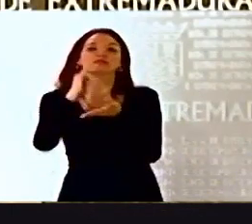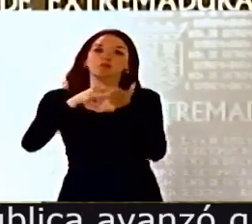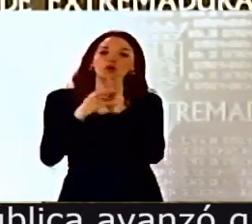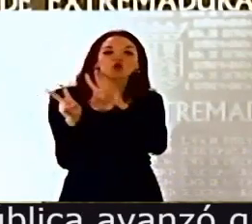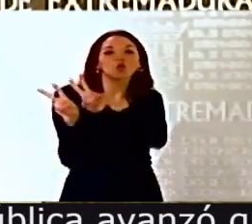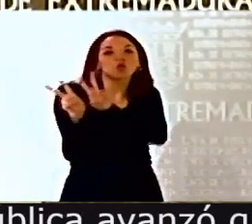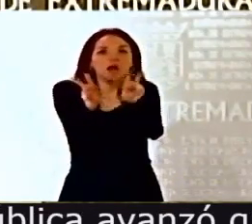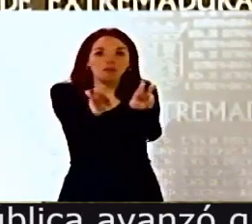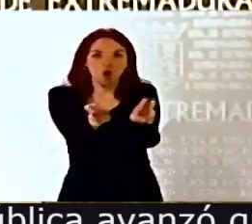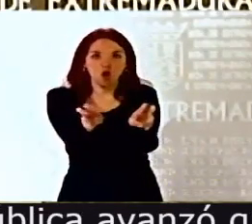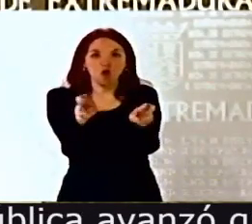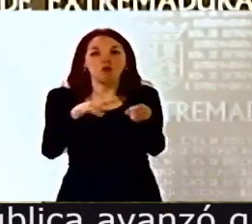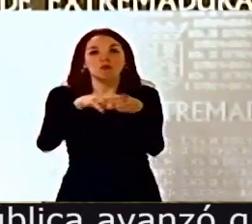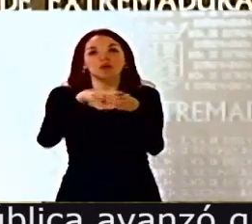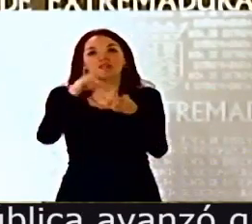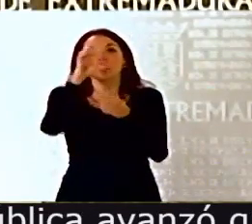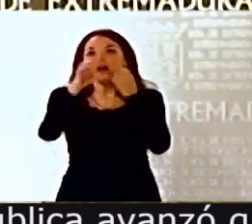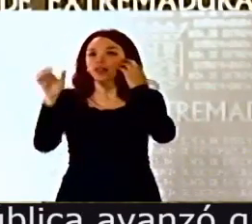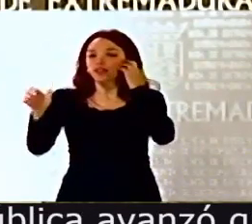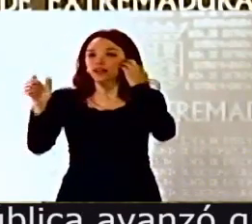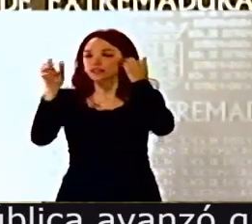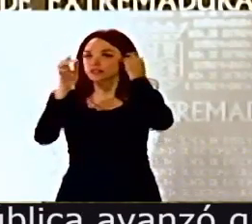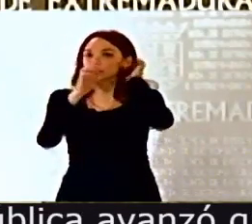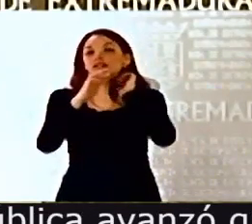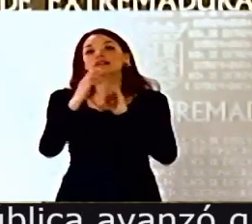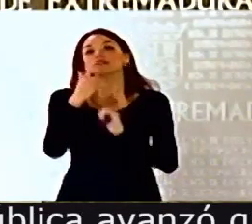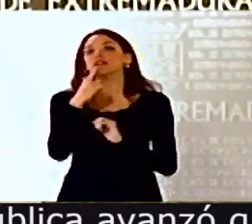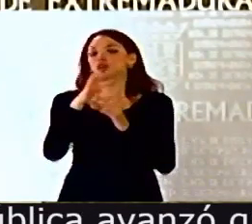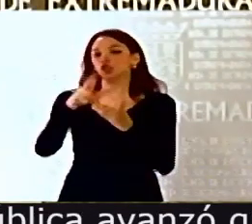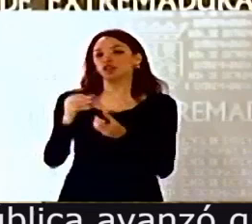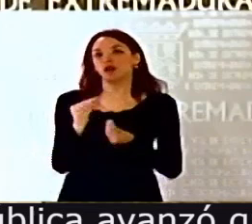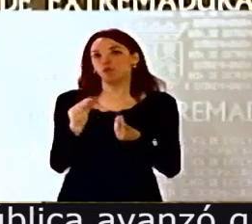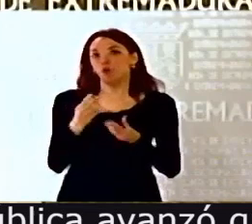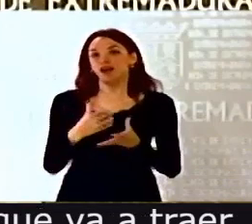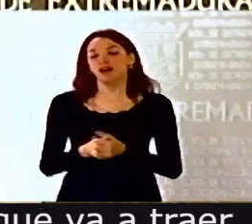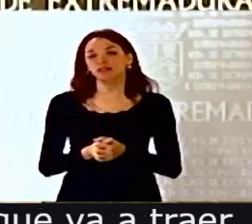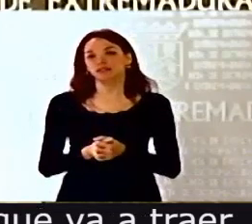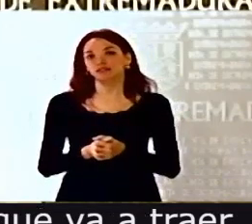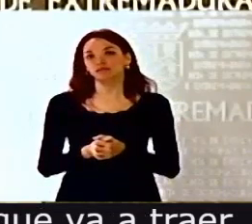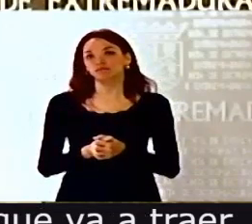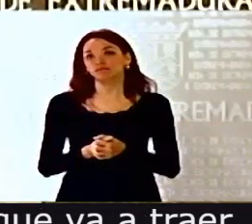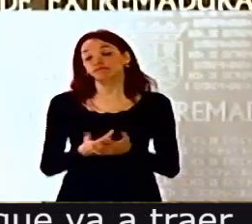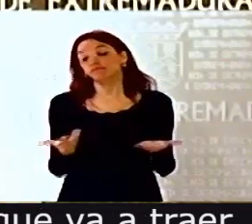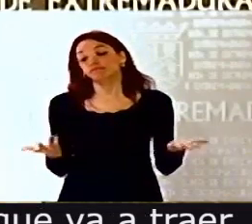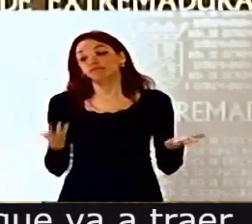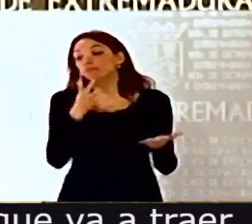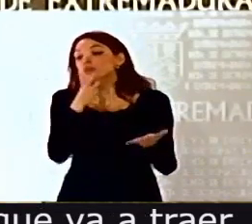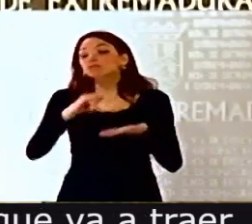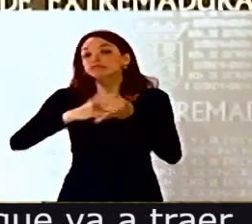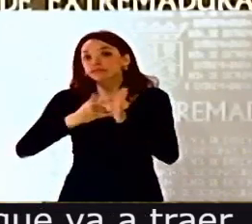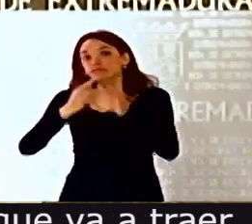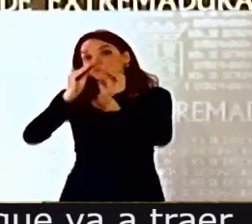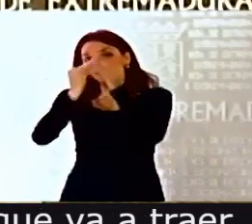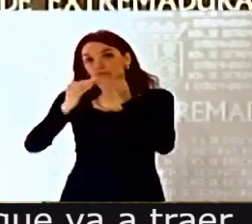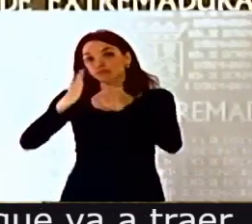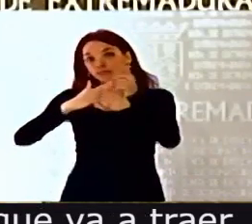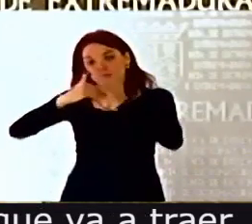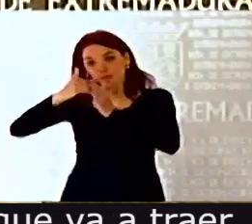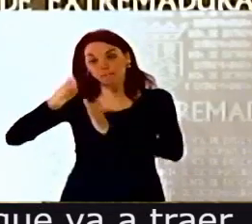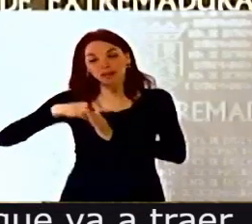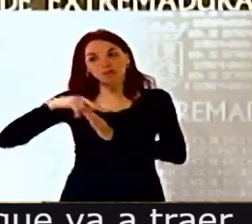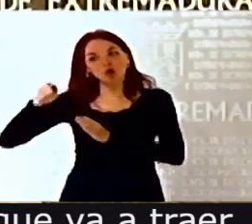proyecto en la provincia de Cáceres que va a traer muy buenas noticias, pero en este caso son sus promotores quienes deben dar a